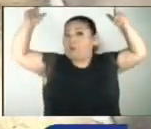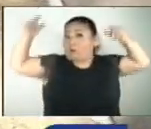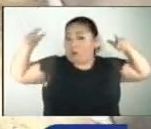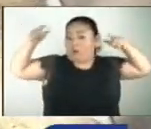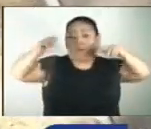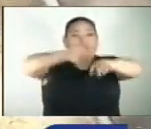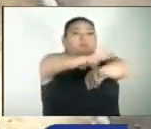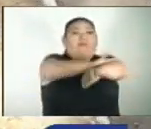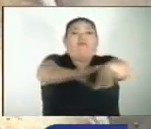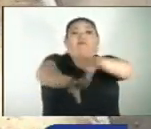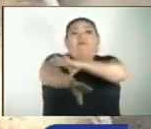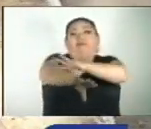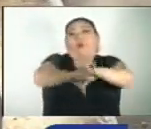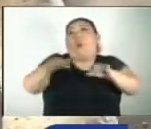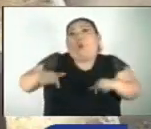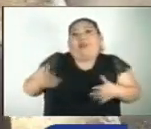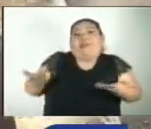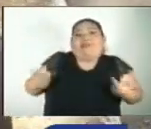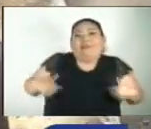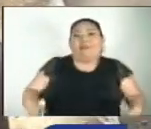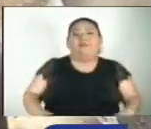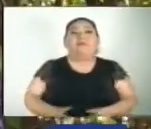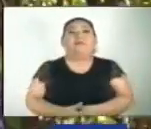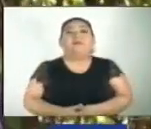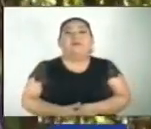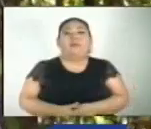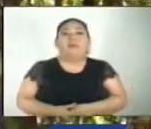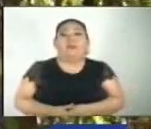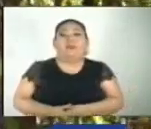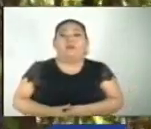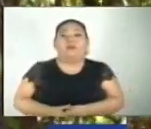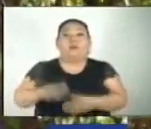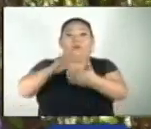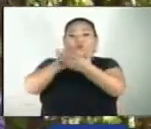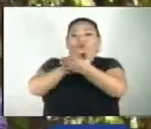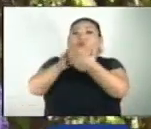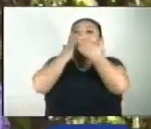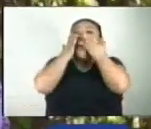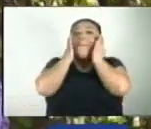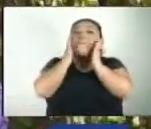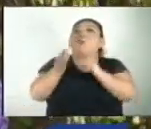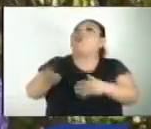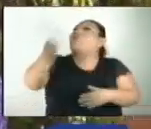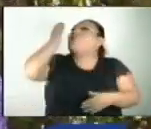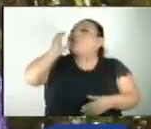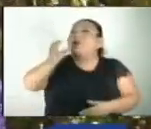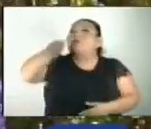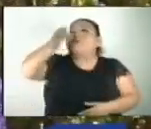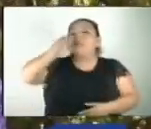camisa manga larga, pero hoy me vine así, ¿va? Bloqueador y tomar mucha agua.